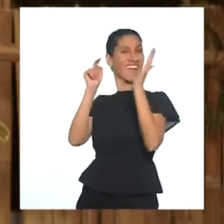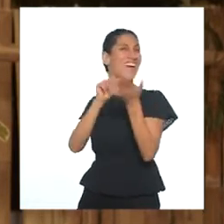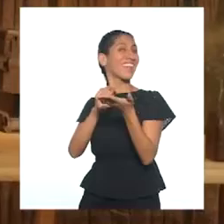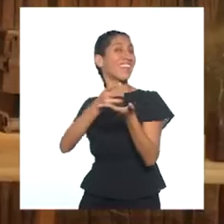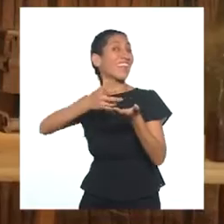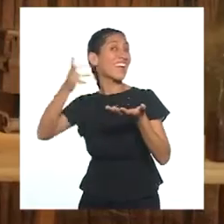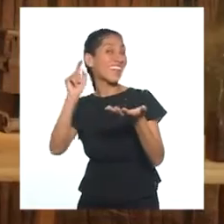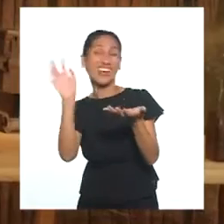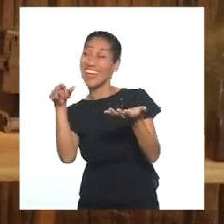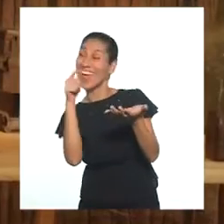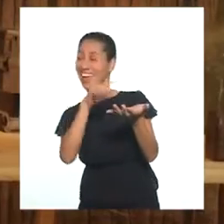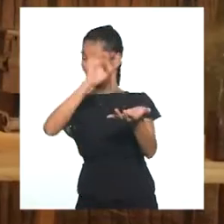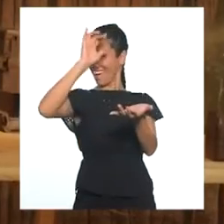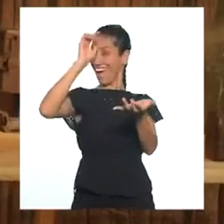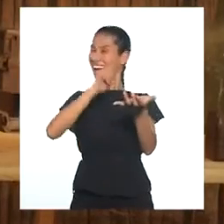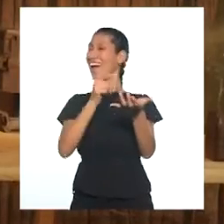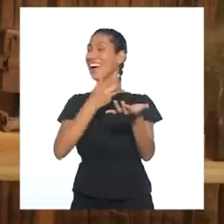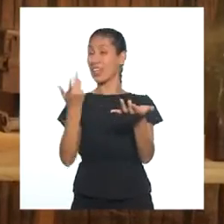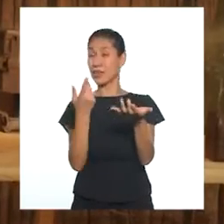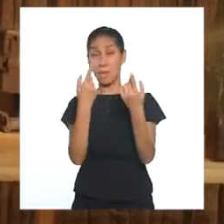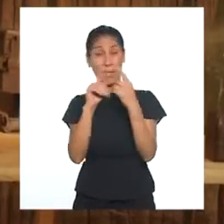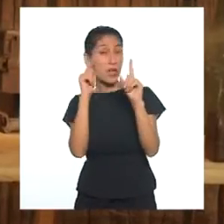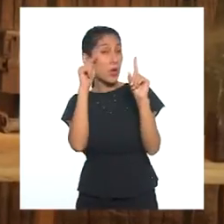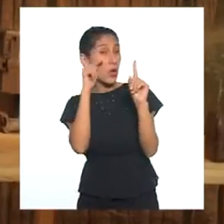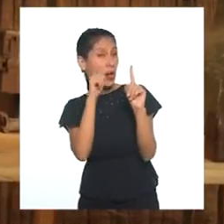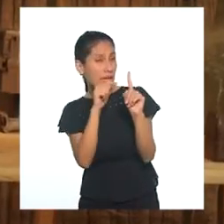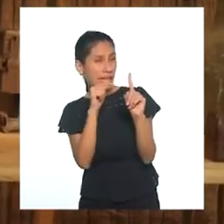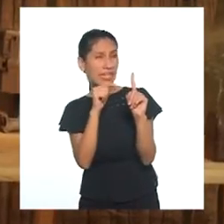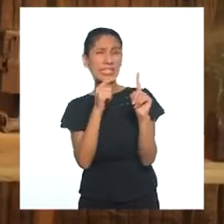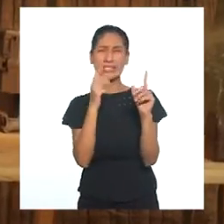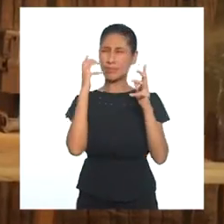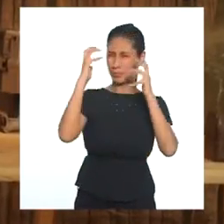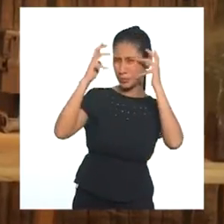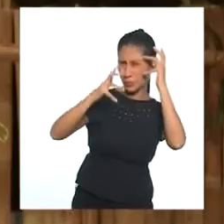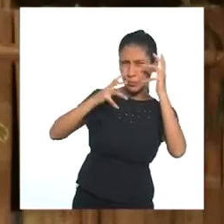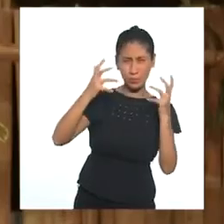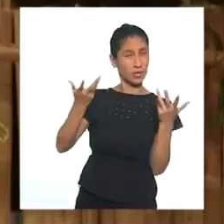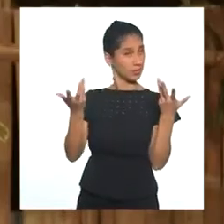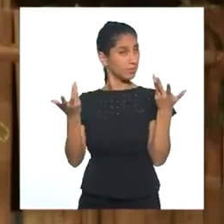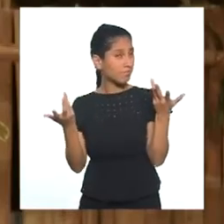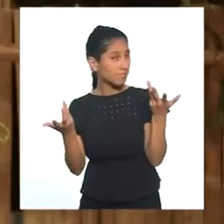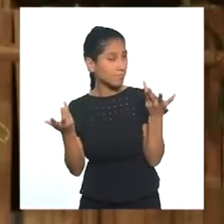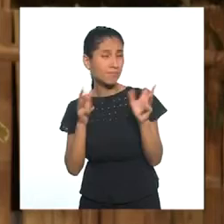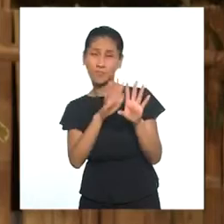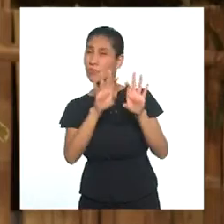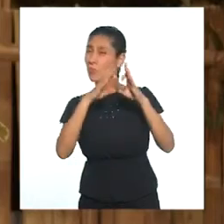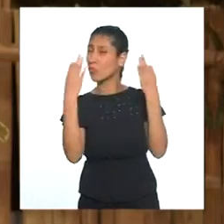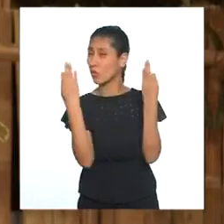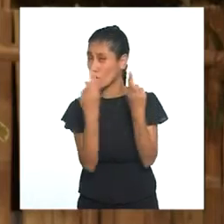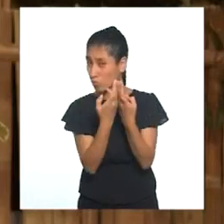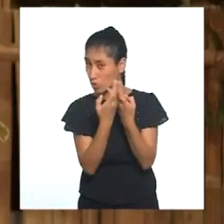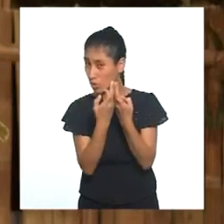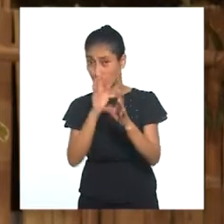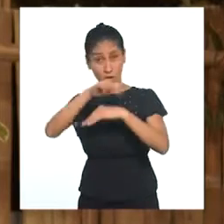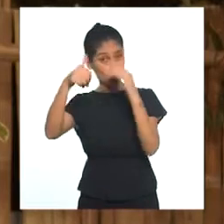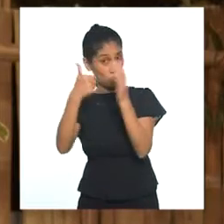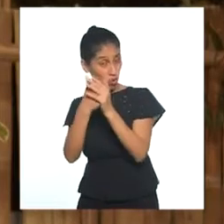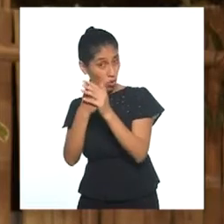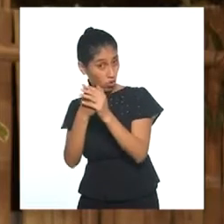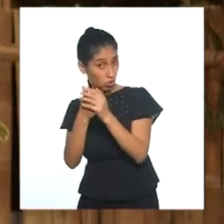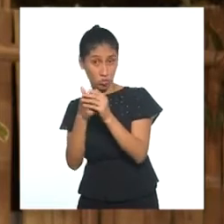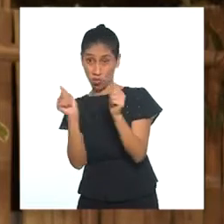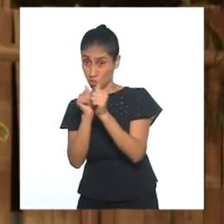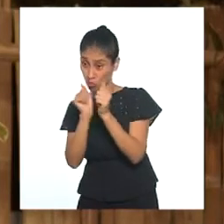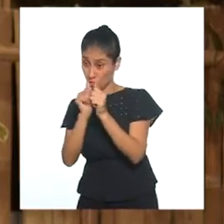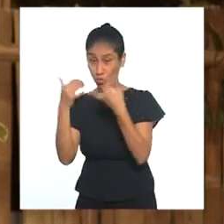Adivinador. Pero Pablo tenía una situación que lo preocupaba. Así es. Su familia nunca estaba completa para poder